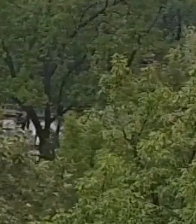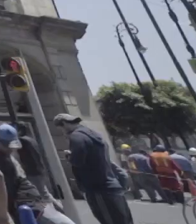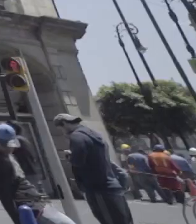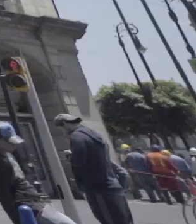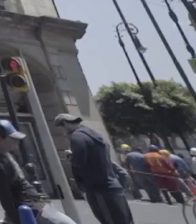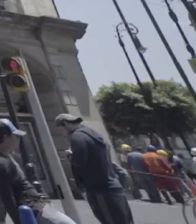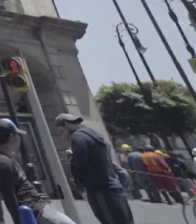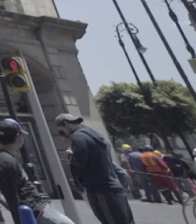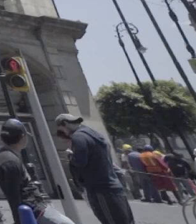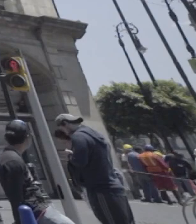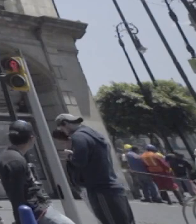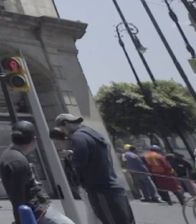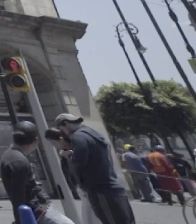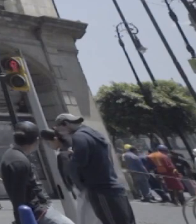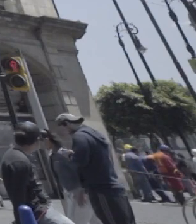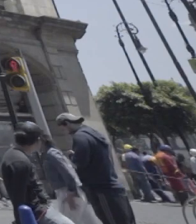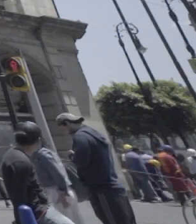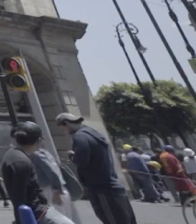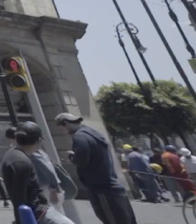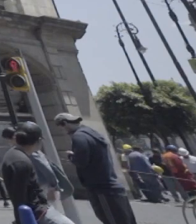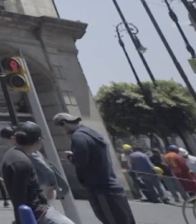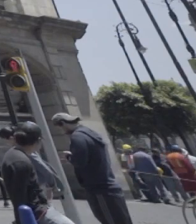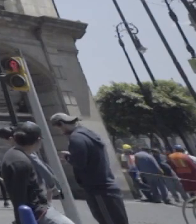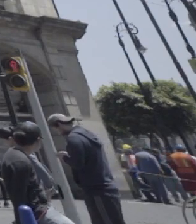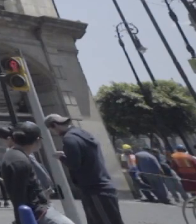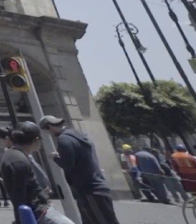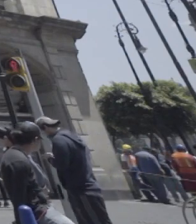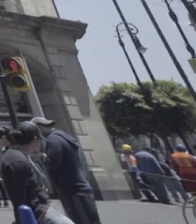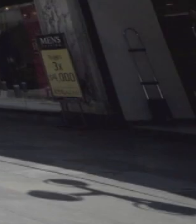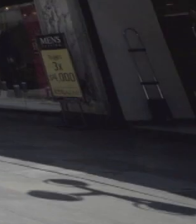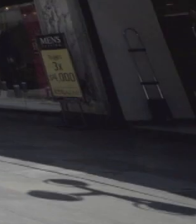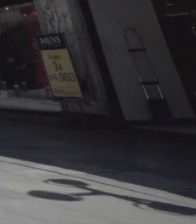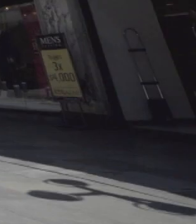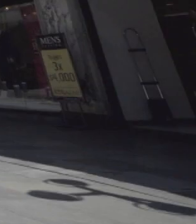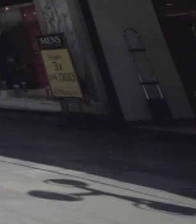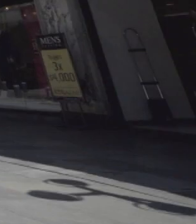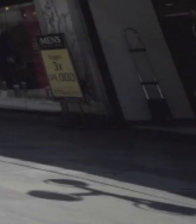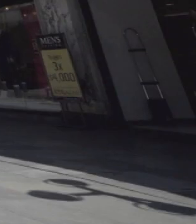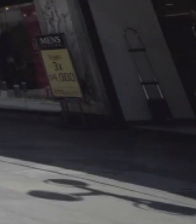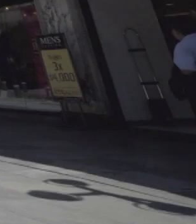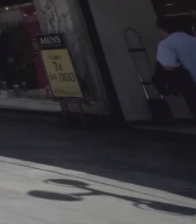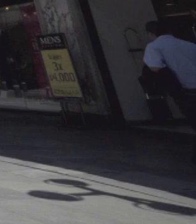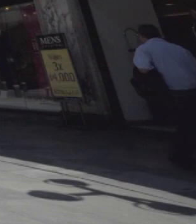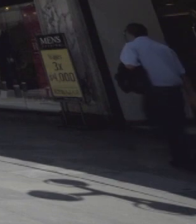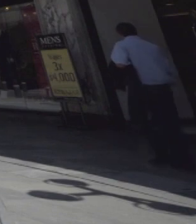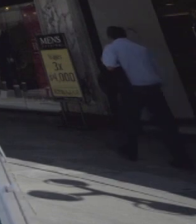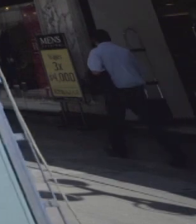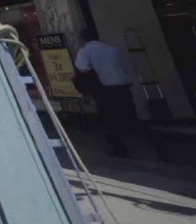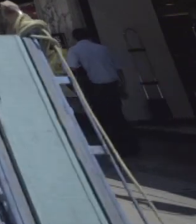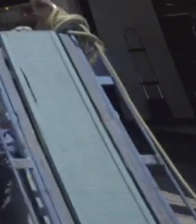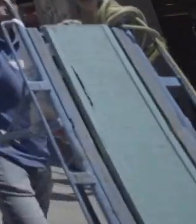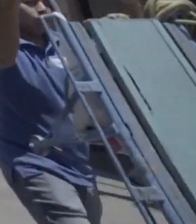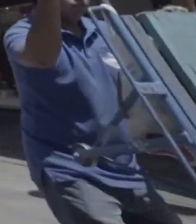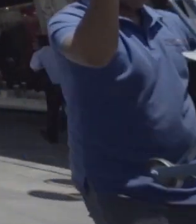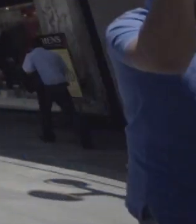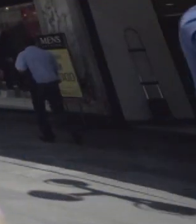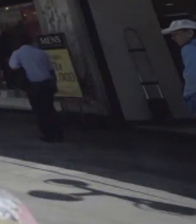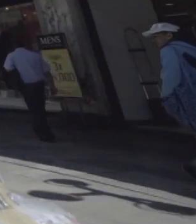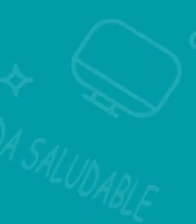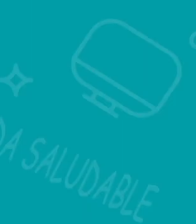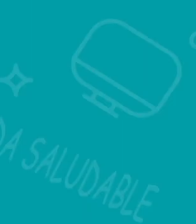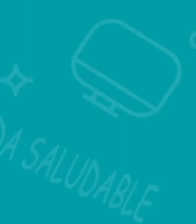planteo desaparecen de un día para otro, así, ¡pum! La clave aquí es el punto de vista, la perspectiva. Se trata de